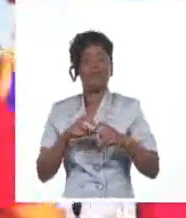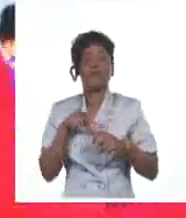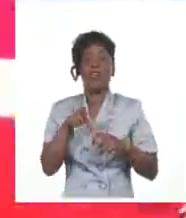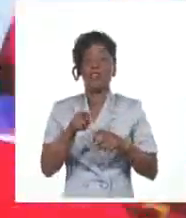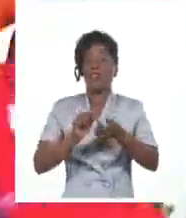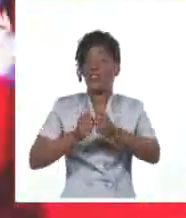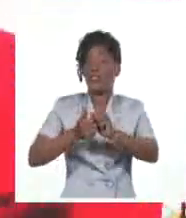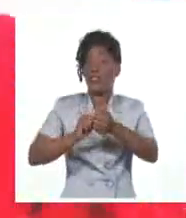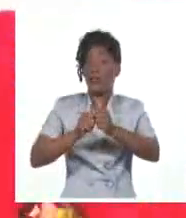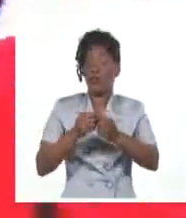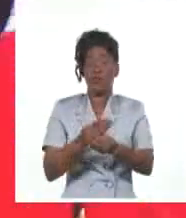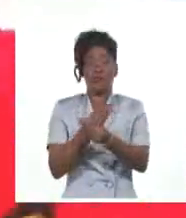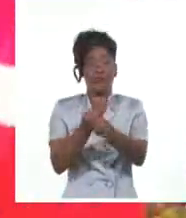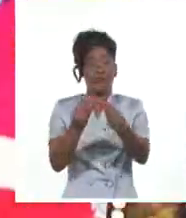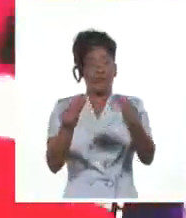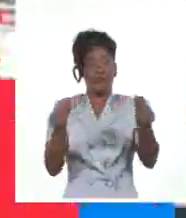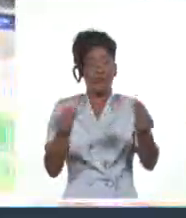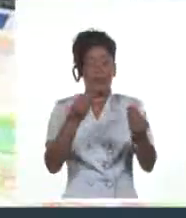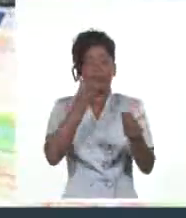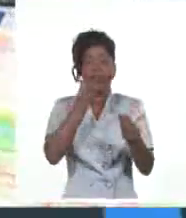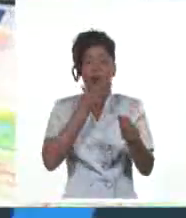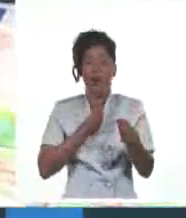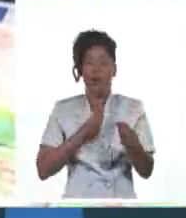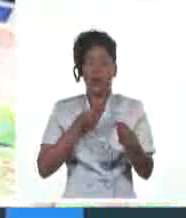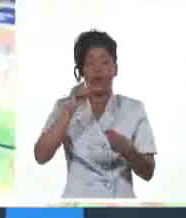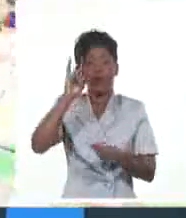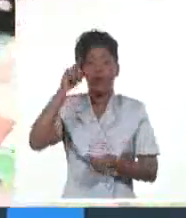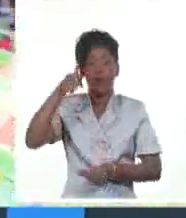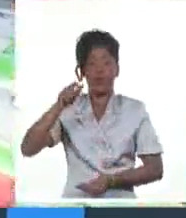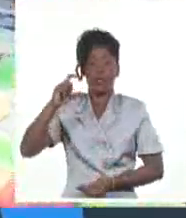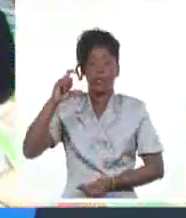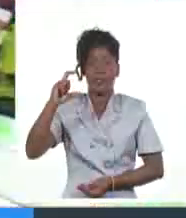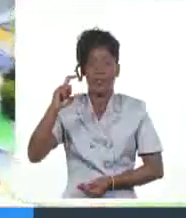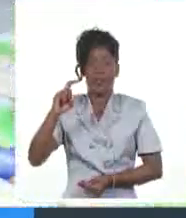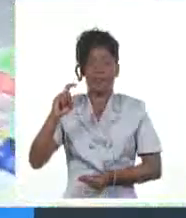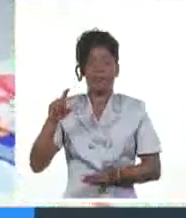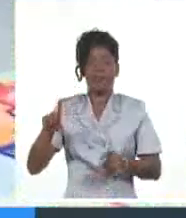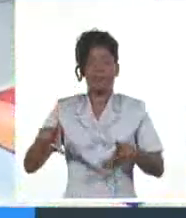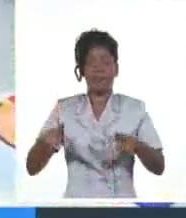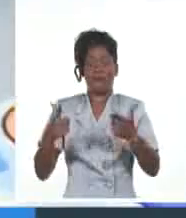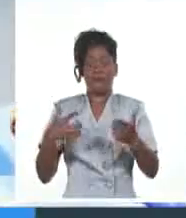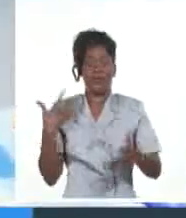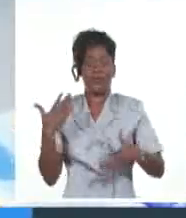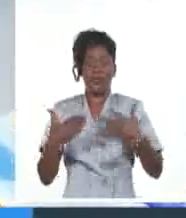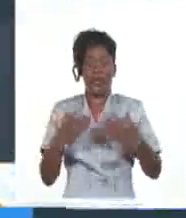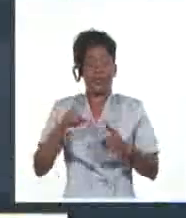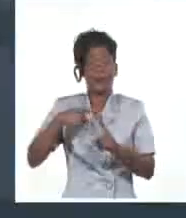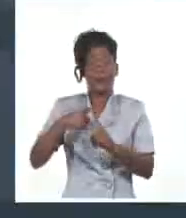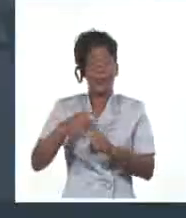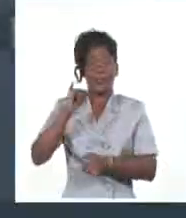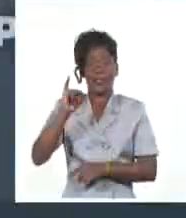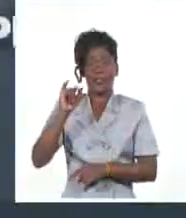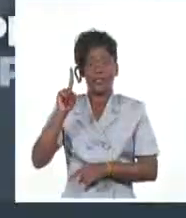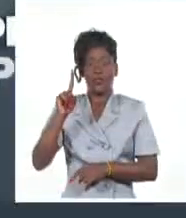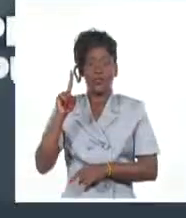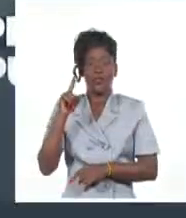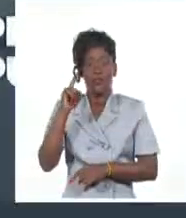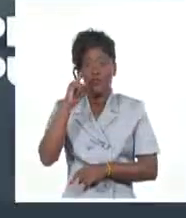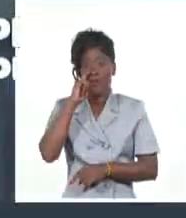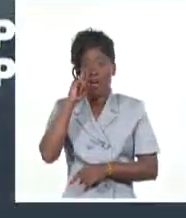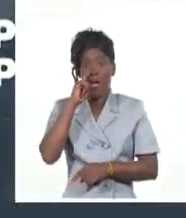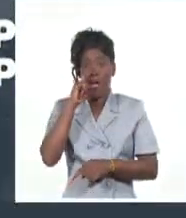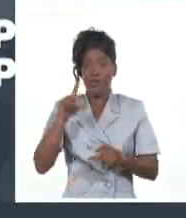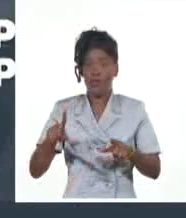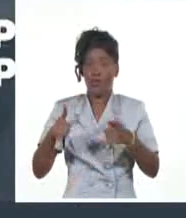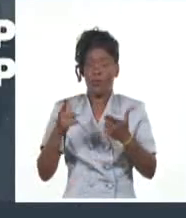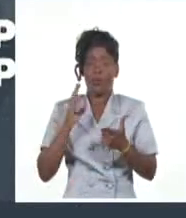aniversarios 60 de la Unión de Jóvenes Comunistas y 61 de la Organización de Pioneros José Martí. Escenario